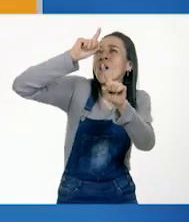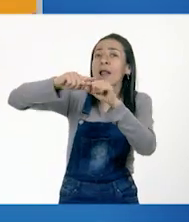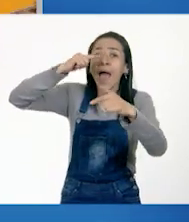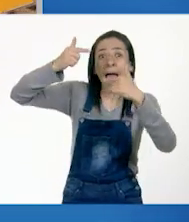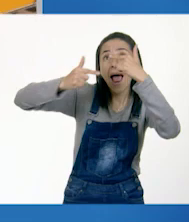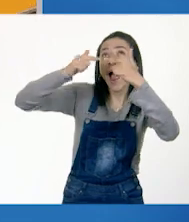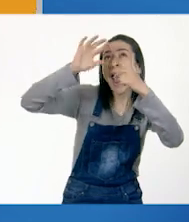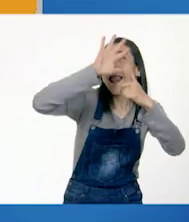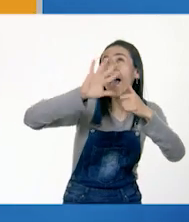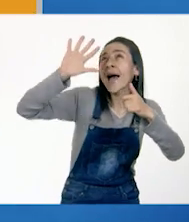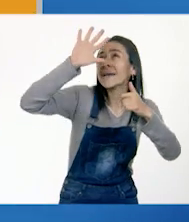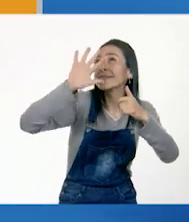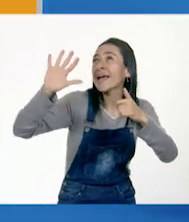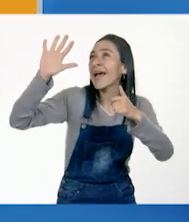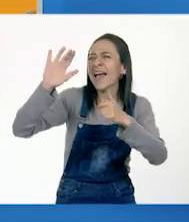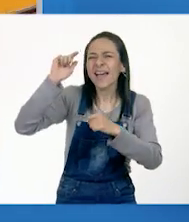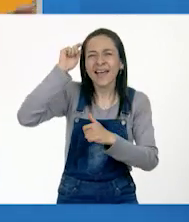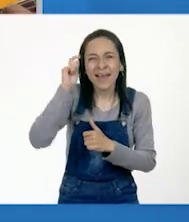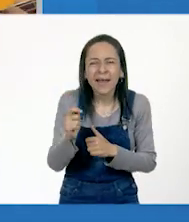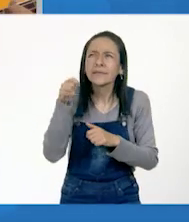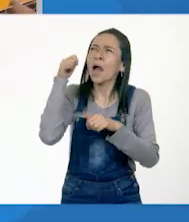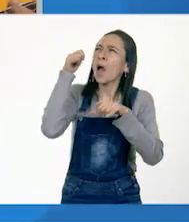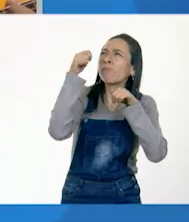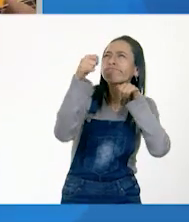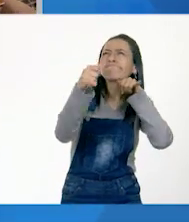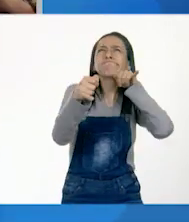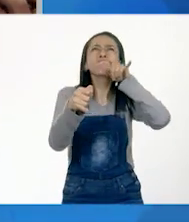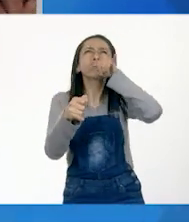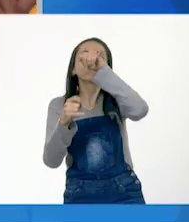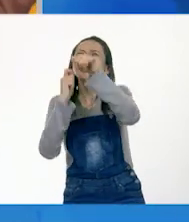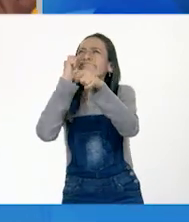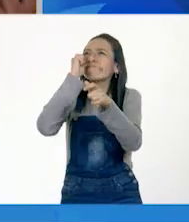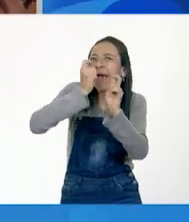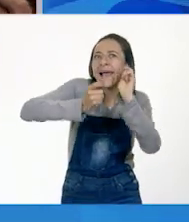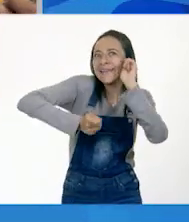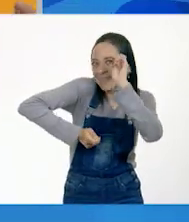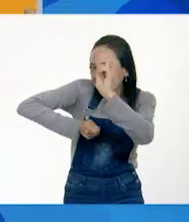vamos explorando los rincones del espacio sideral.